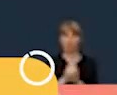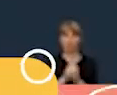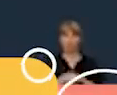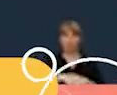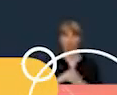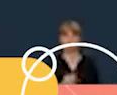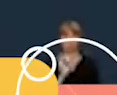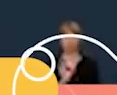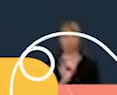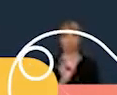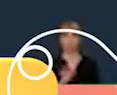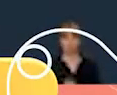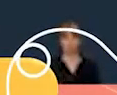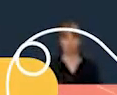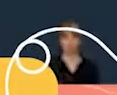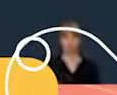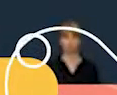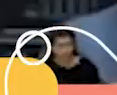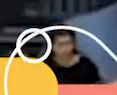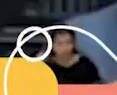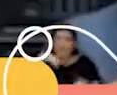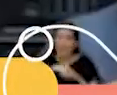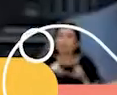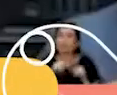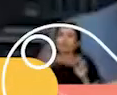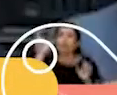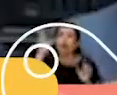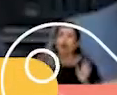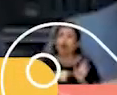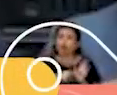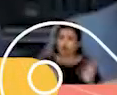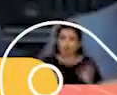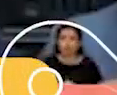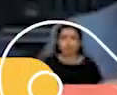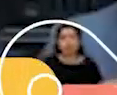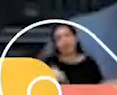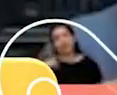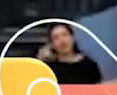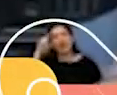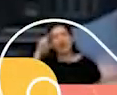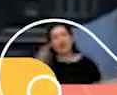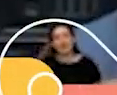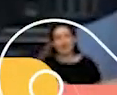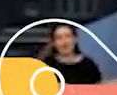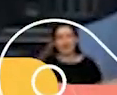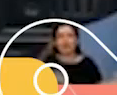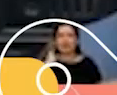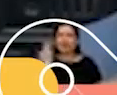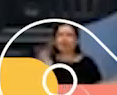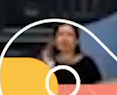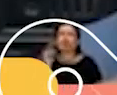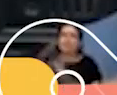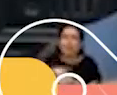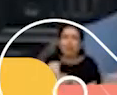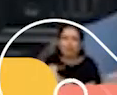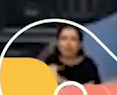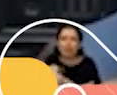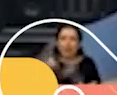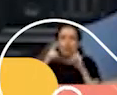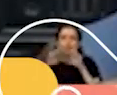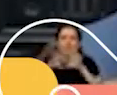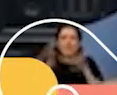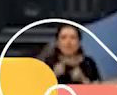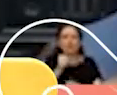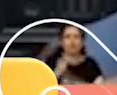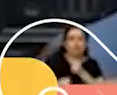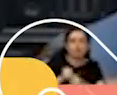muchos, no son pocos, donde muchos tienen una situación privilegiada respecto al resto. Entonces, si a mí me decís, hubo un reclamo por más